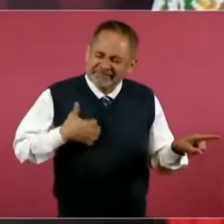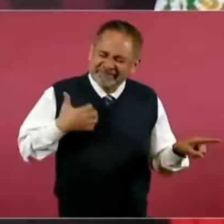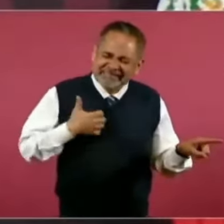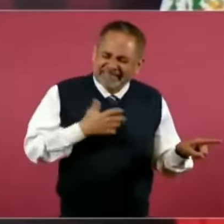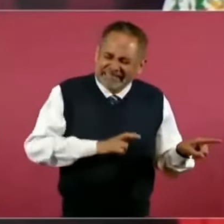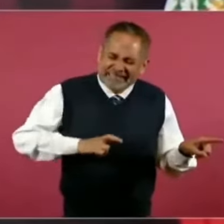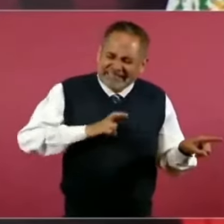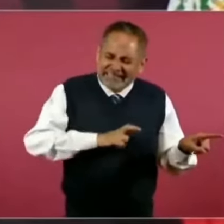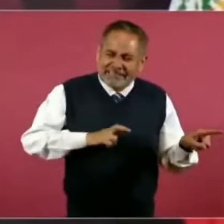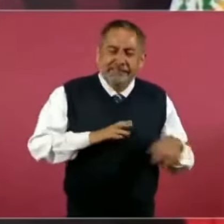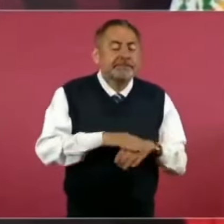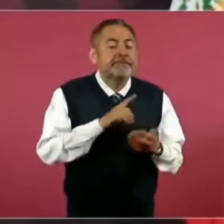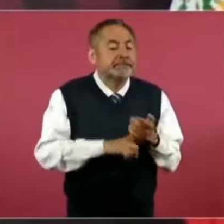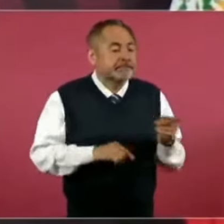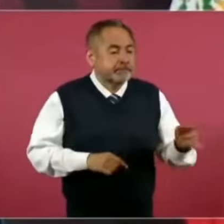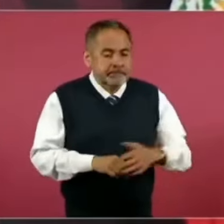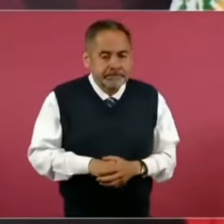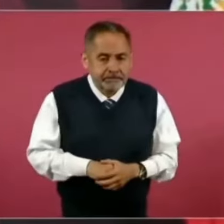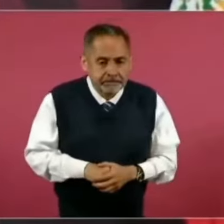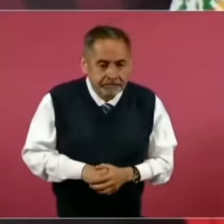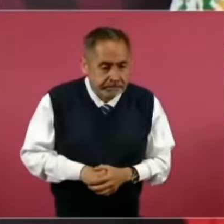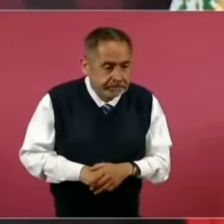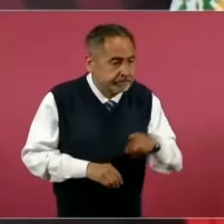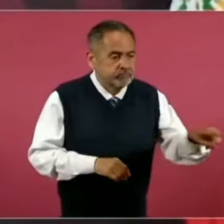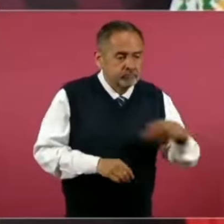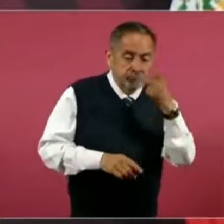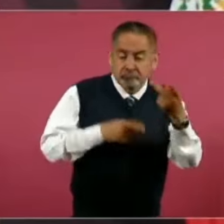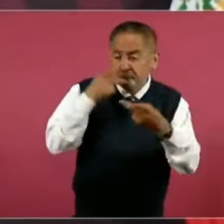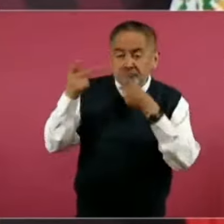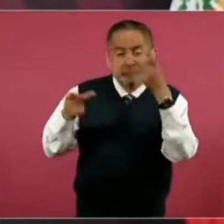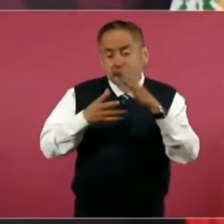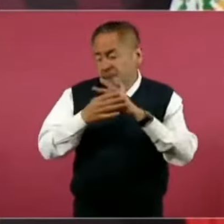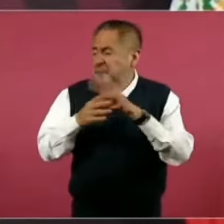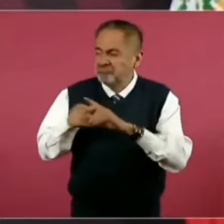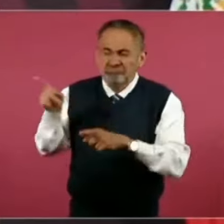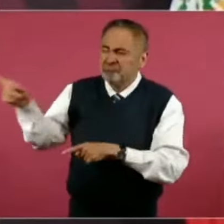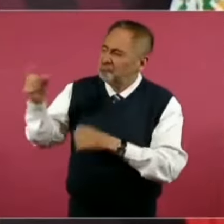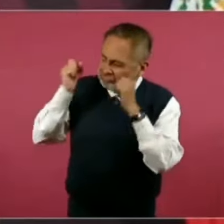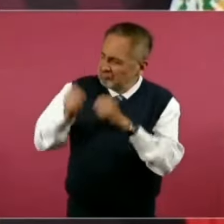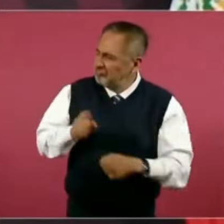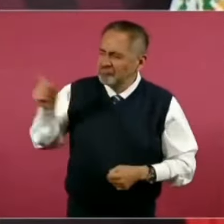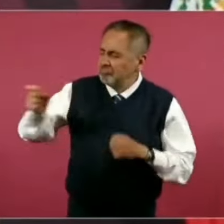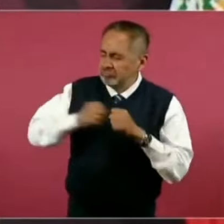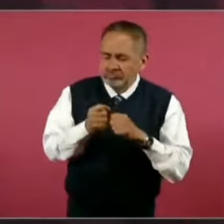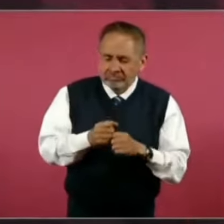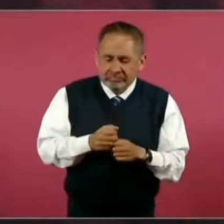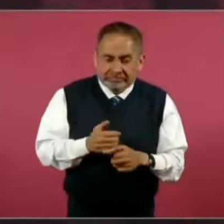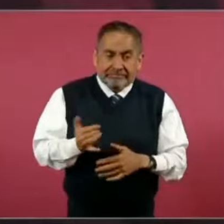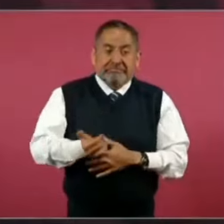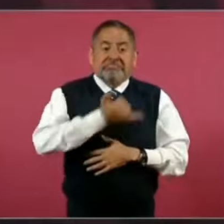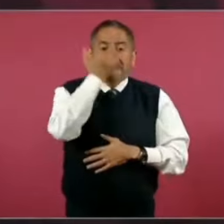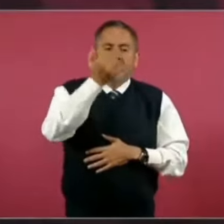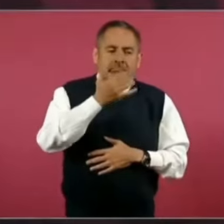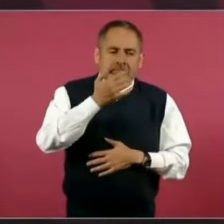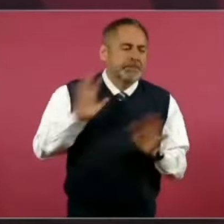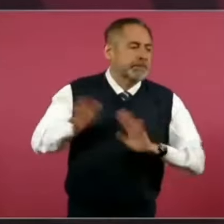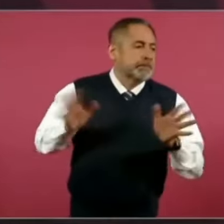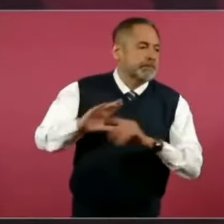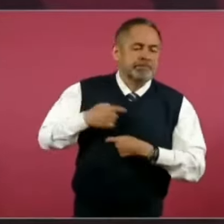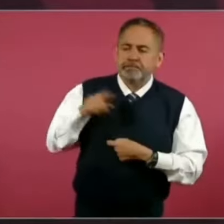porque quisieran los que se equivocaron y no quieren aceptar su